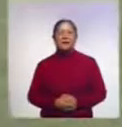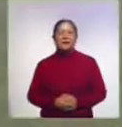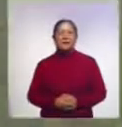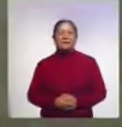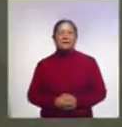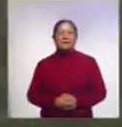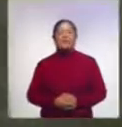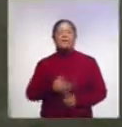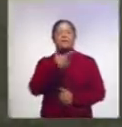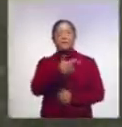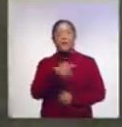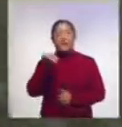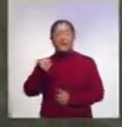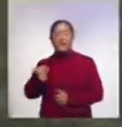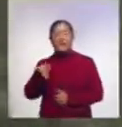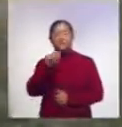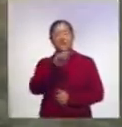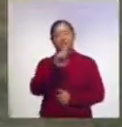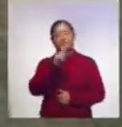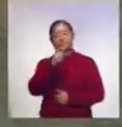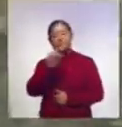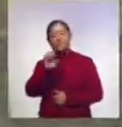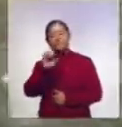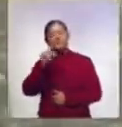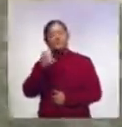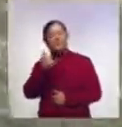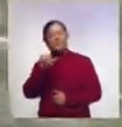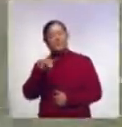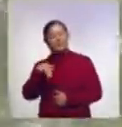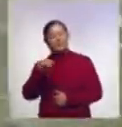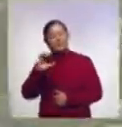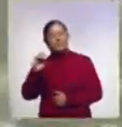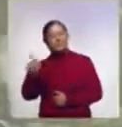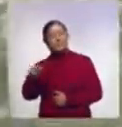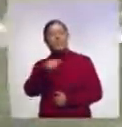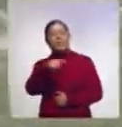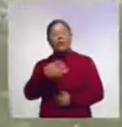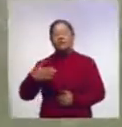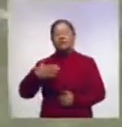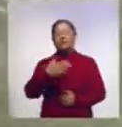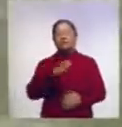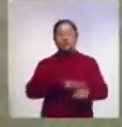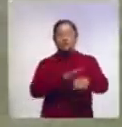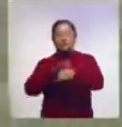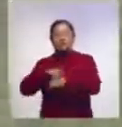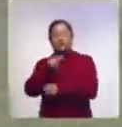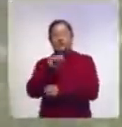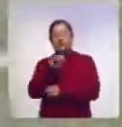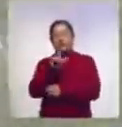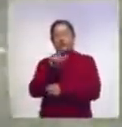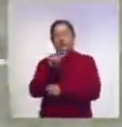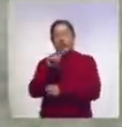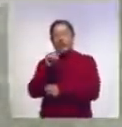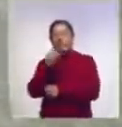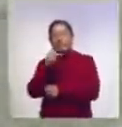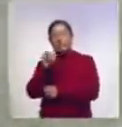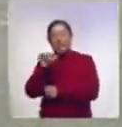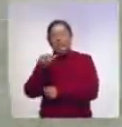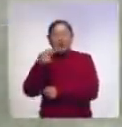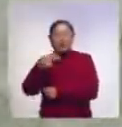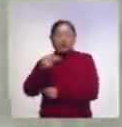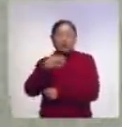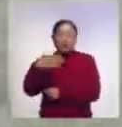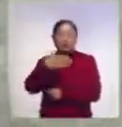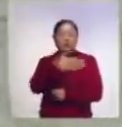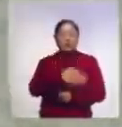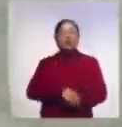Gustavo Montiel de Tepeyanco es uno de los productores de tilapia que, gracias al programa de fomento a la actividad acuícola de la Secretaría de Fomento